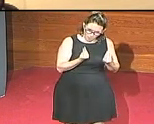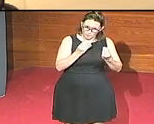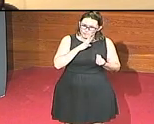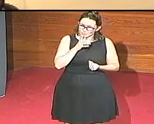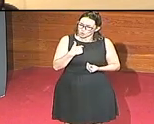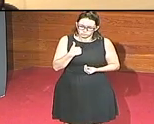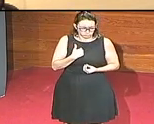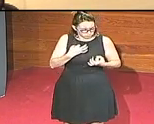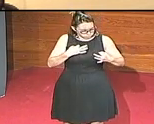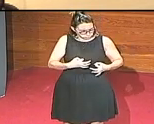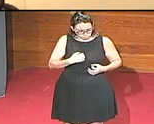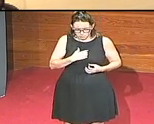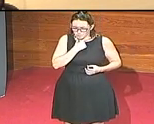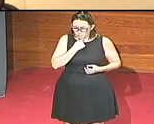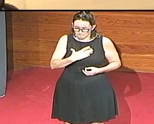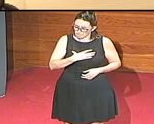papel